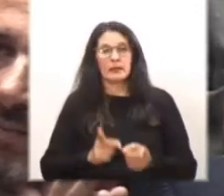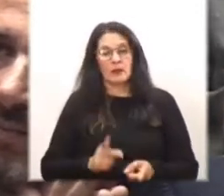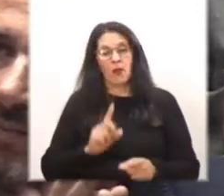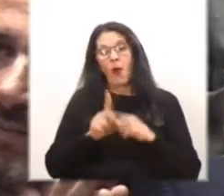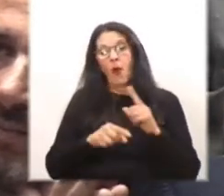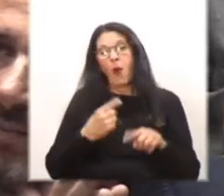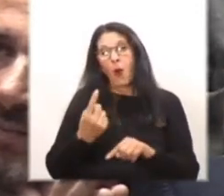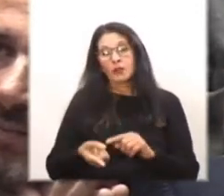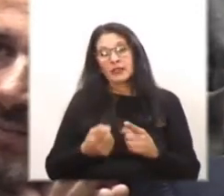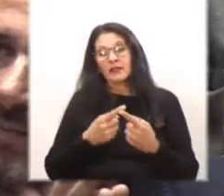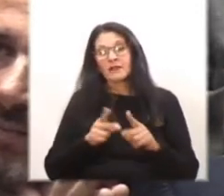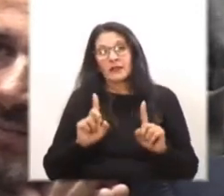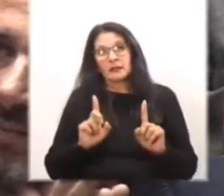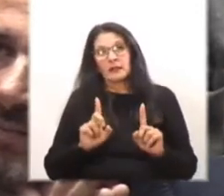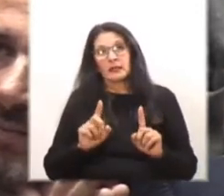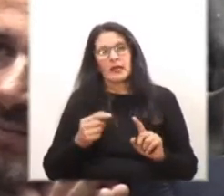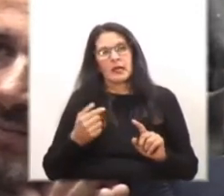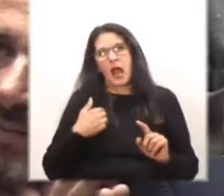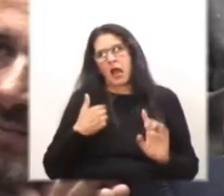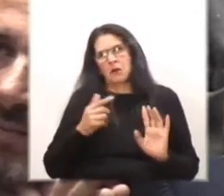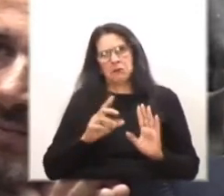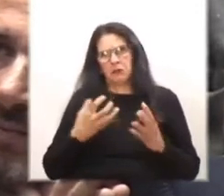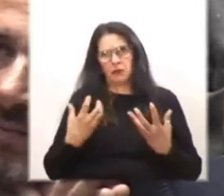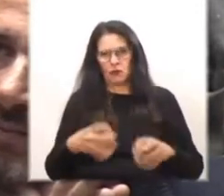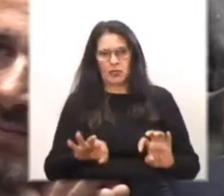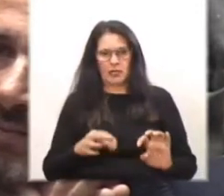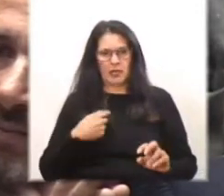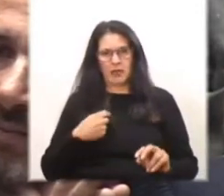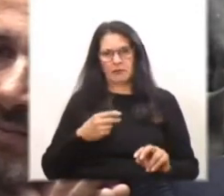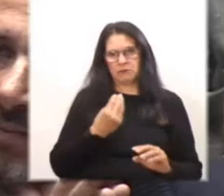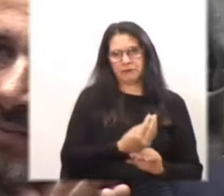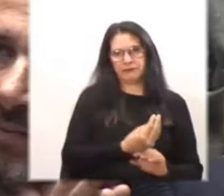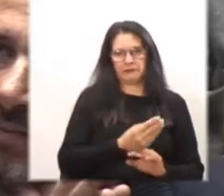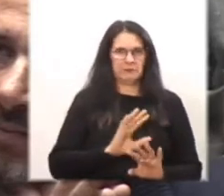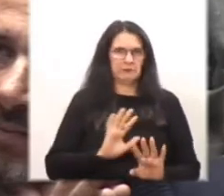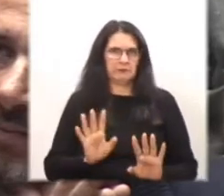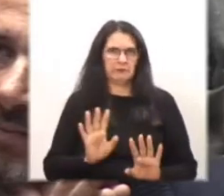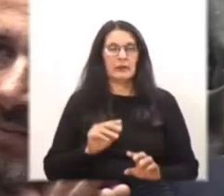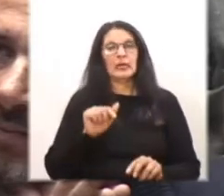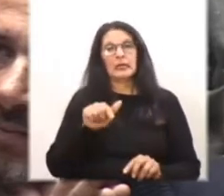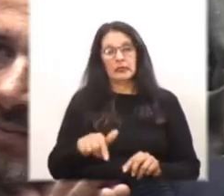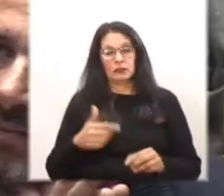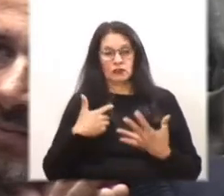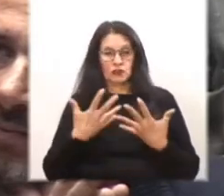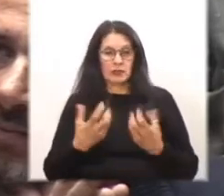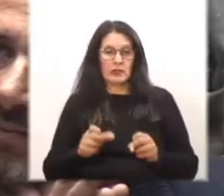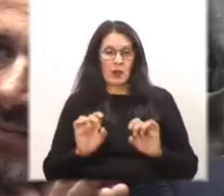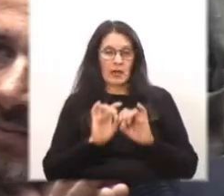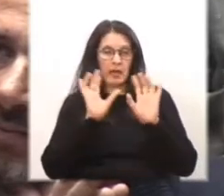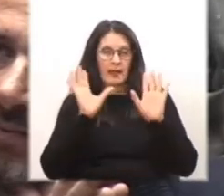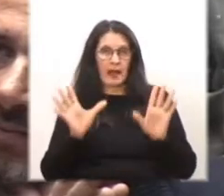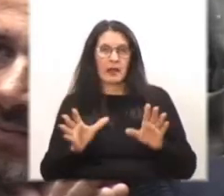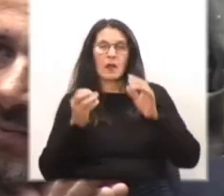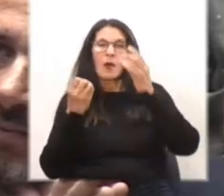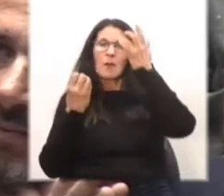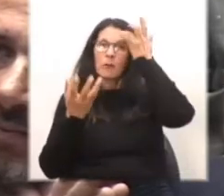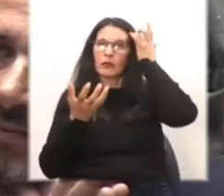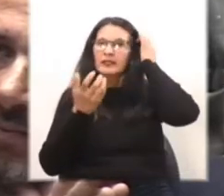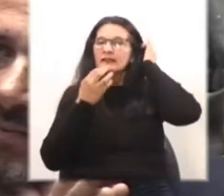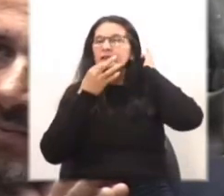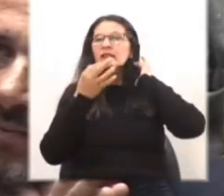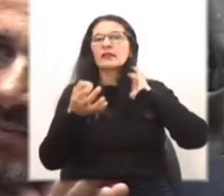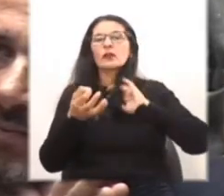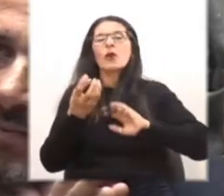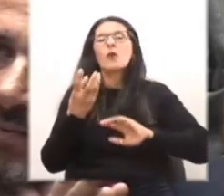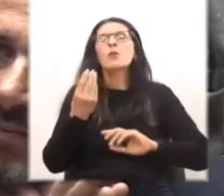no la haya querido ocupar. Y a esto quiero aclararlo, porque se ha dicho